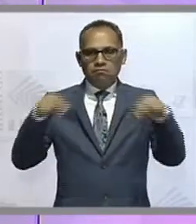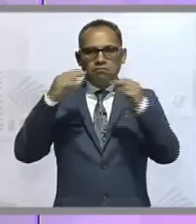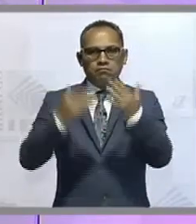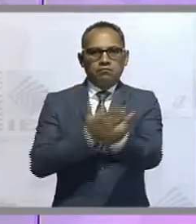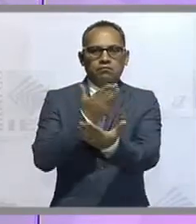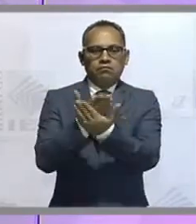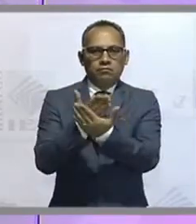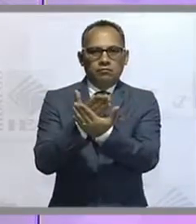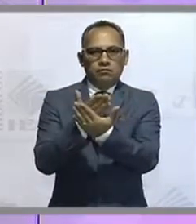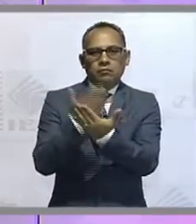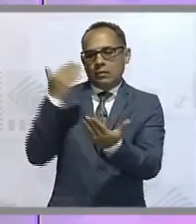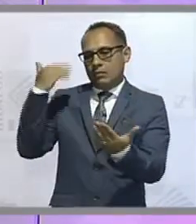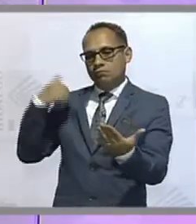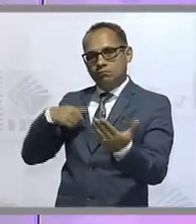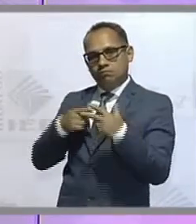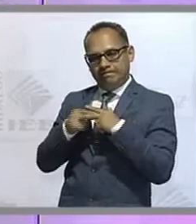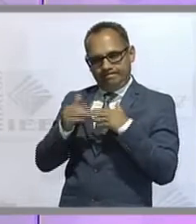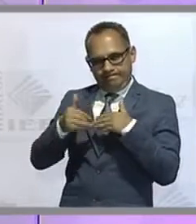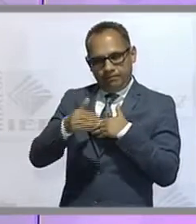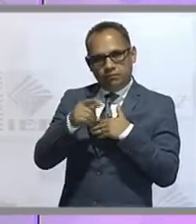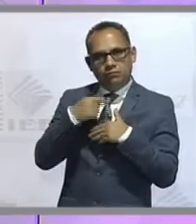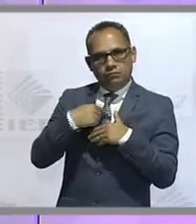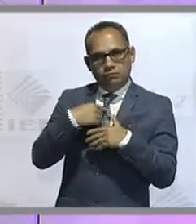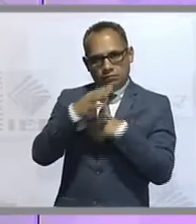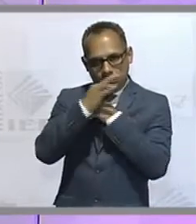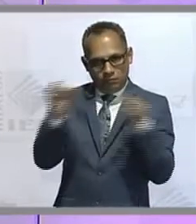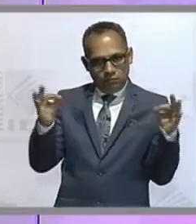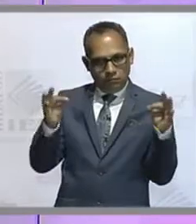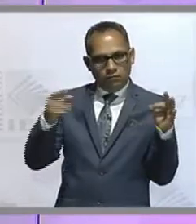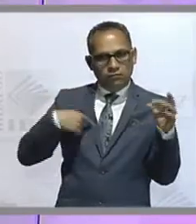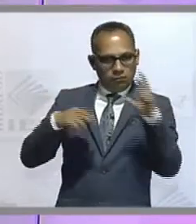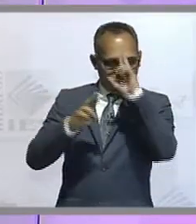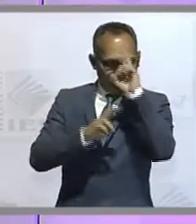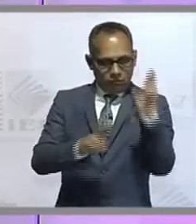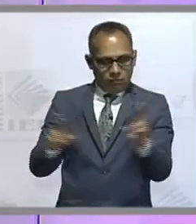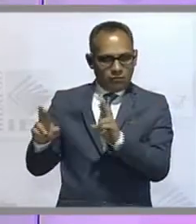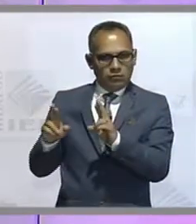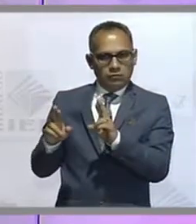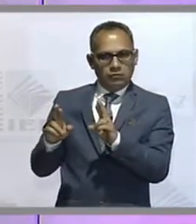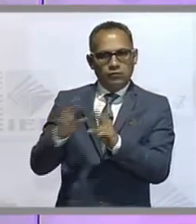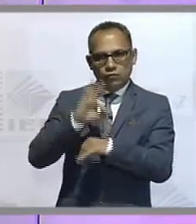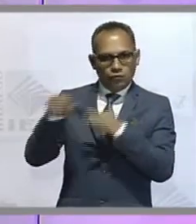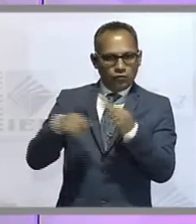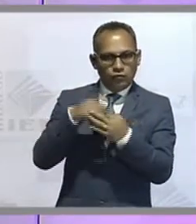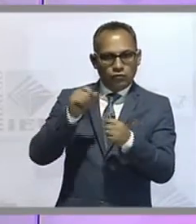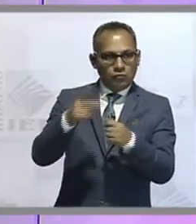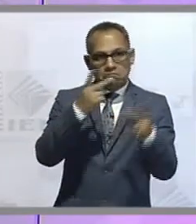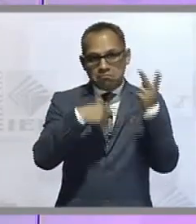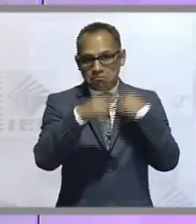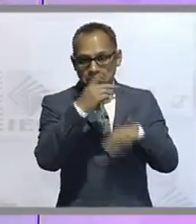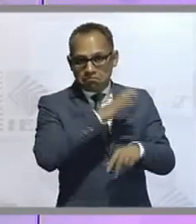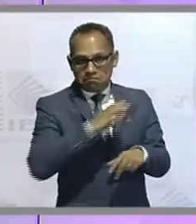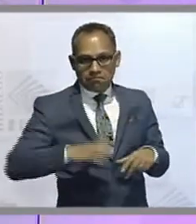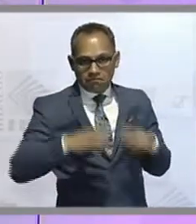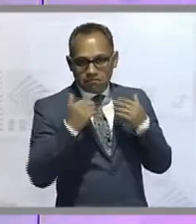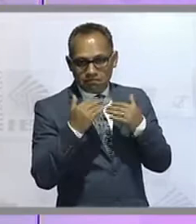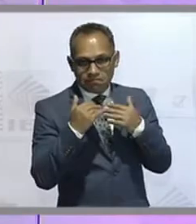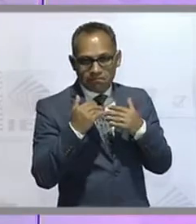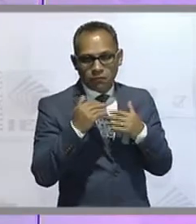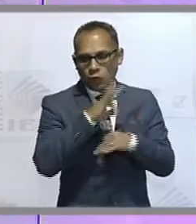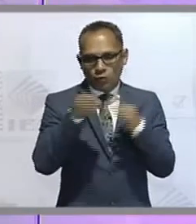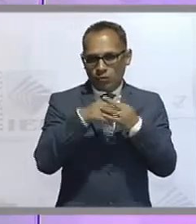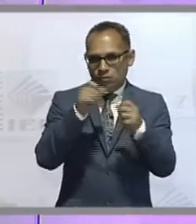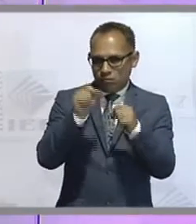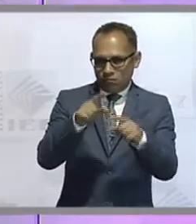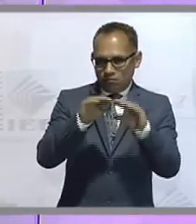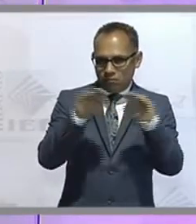desde el arranque de campaña el respeto para ellos para los candidatos que no asistieron y a toda la militancia de los demás partidos mi nombre es roberto núñez